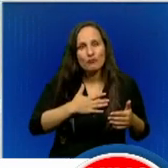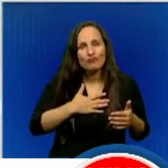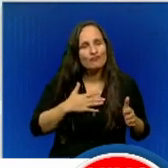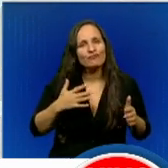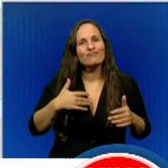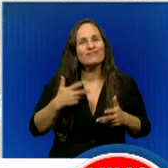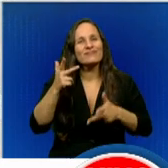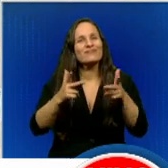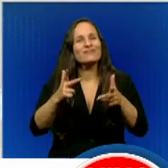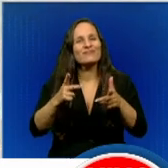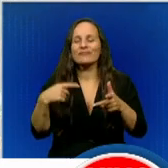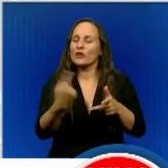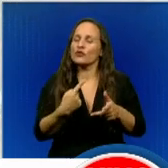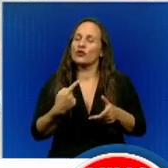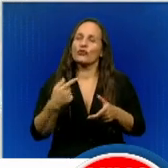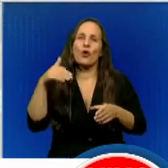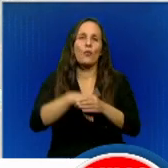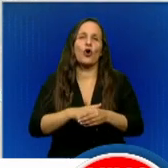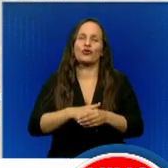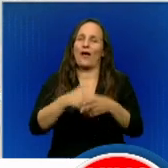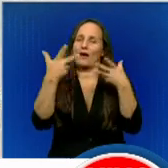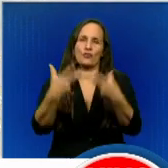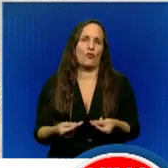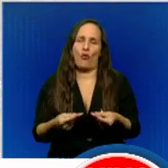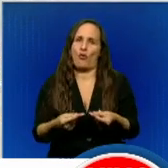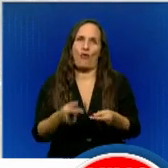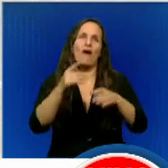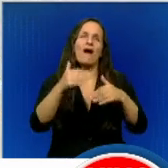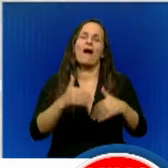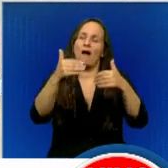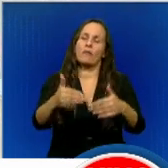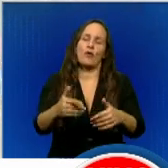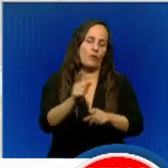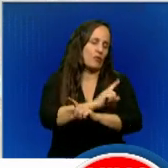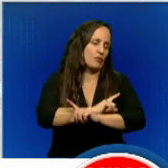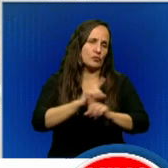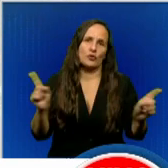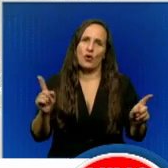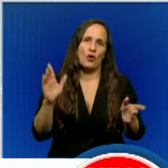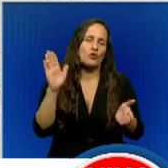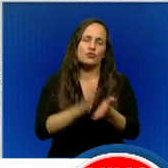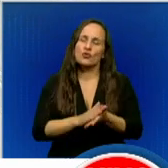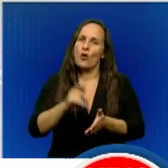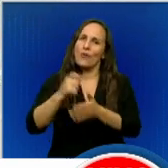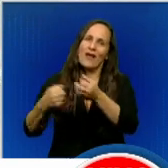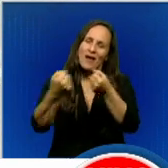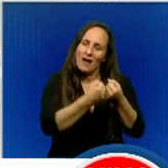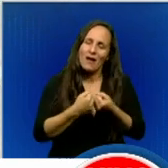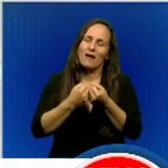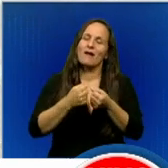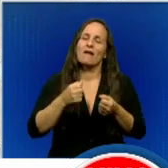expresando nuestro rechazo al dictamen de mayoría de prórroga de los efectos del consenso fiscal de